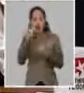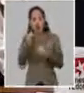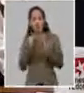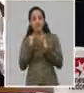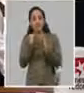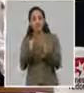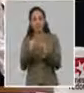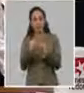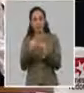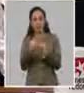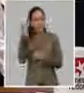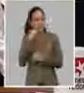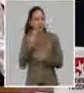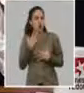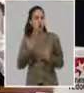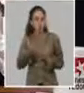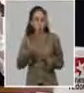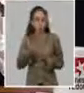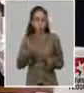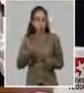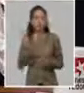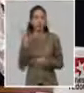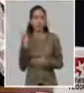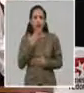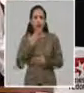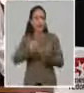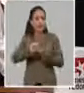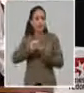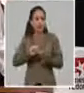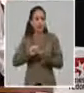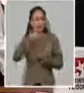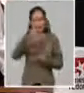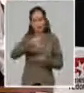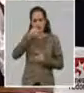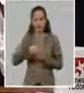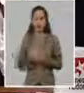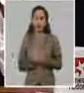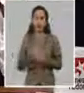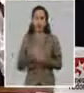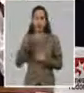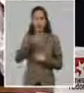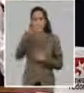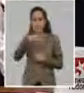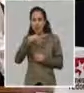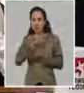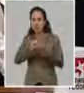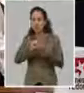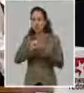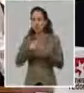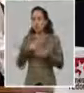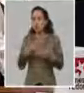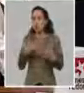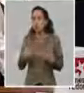de los territorios, veremos si podemos incorporarla en el portal del ciudadano, cuáles son los servicios que están prestando estas unidades